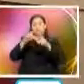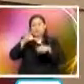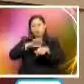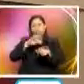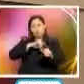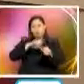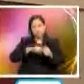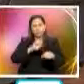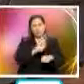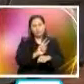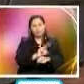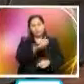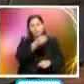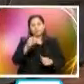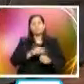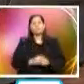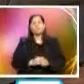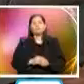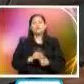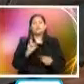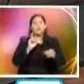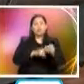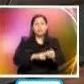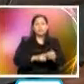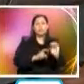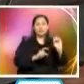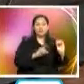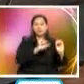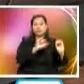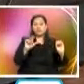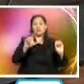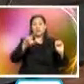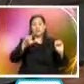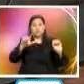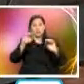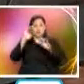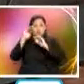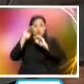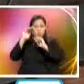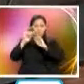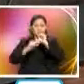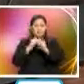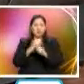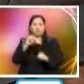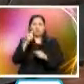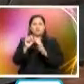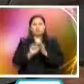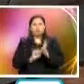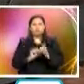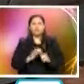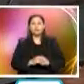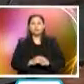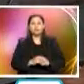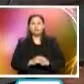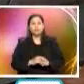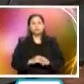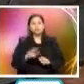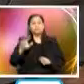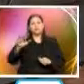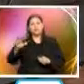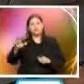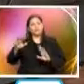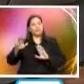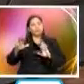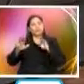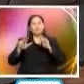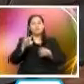¿Desde qué edades podrían asistir estos niños? Desde los 0 hasta los 17 años con 11 meses. Ok, antes de cumplir la mayoría de los edad.